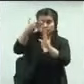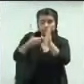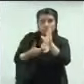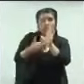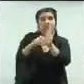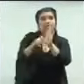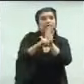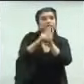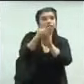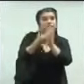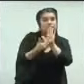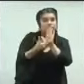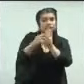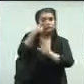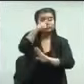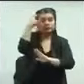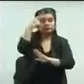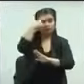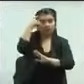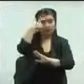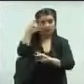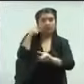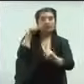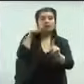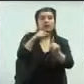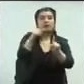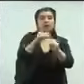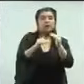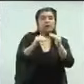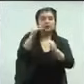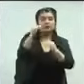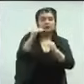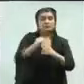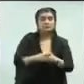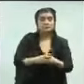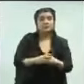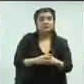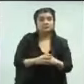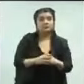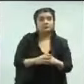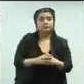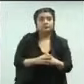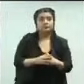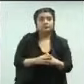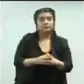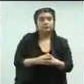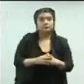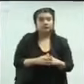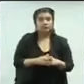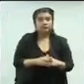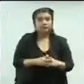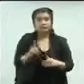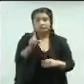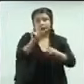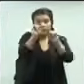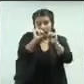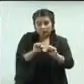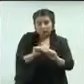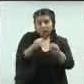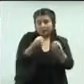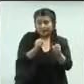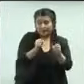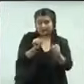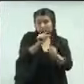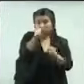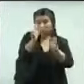para poder trabajar esta infraestructura. La tenemos que hacer, no se puede hacer de otra manera. No hay